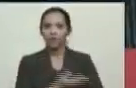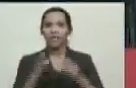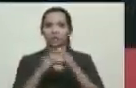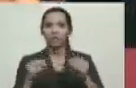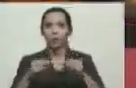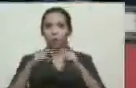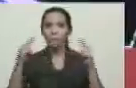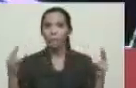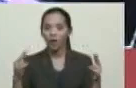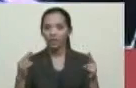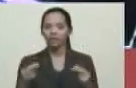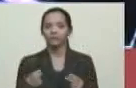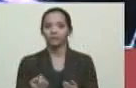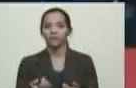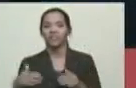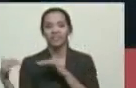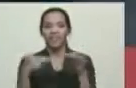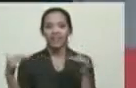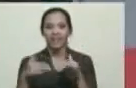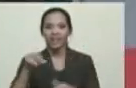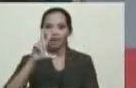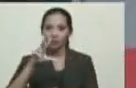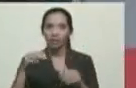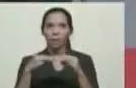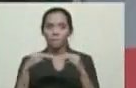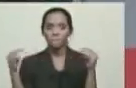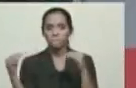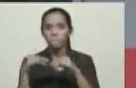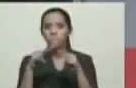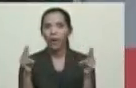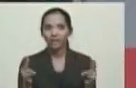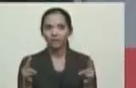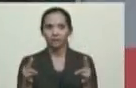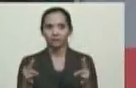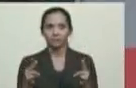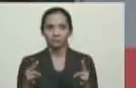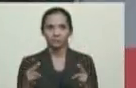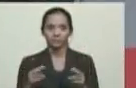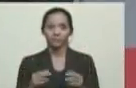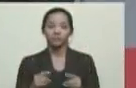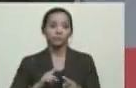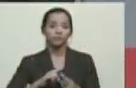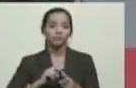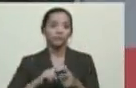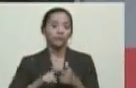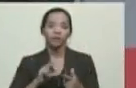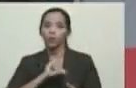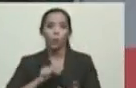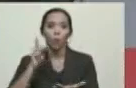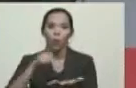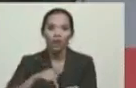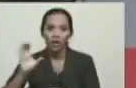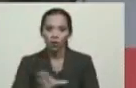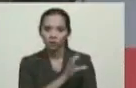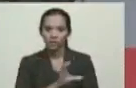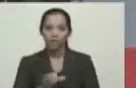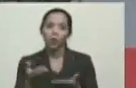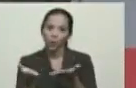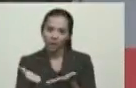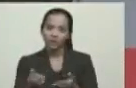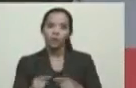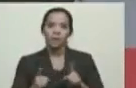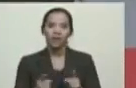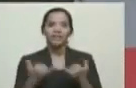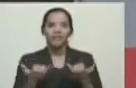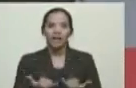puentes. Ahí lo que se llama la guerra de los tres puentes, ¿no? Entonces, no se pudo dar el concierto del día siguiente por eso. Pero él ya había